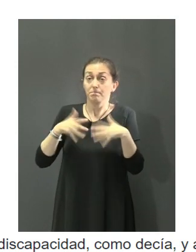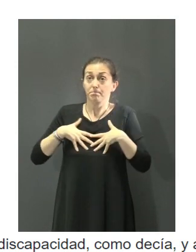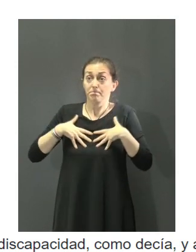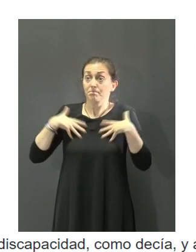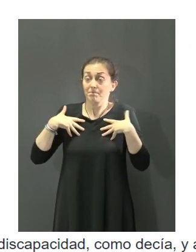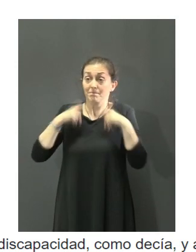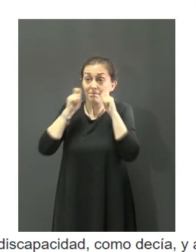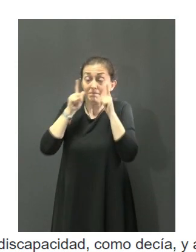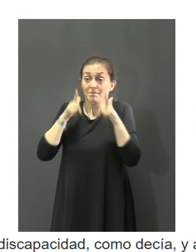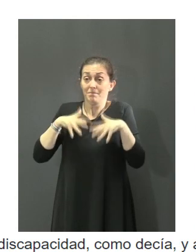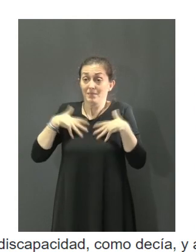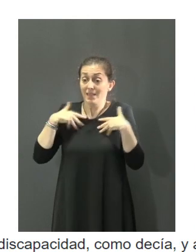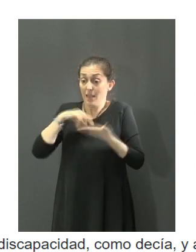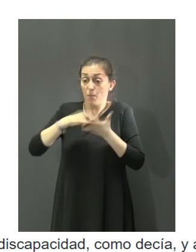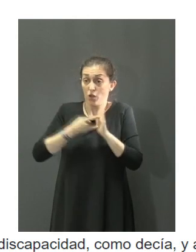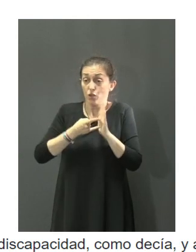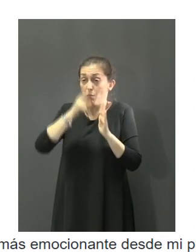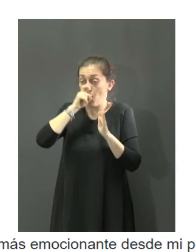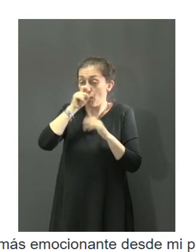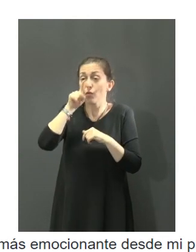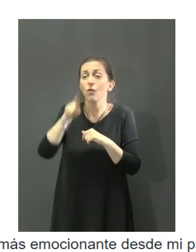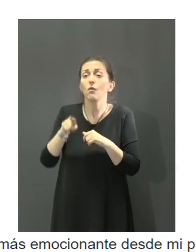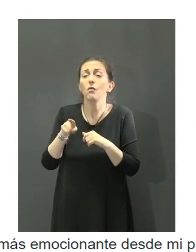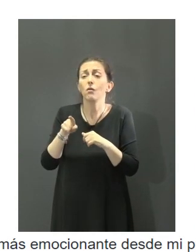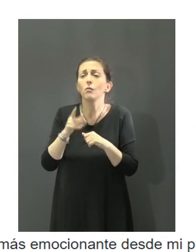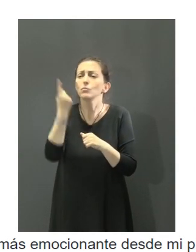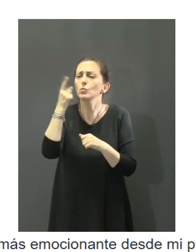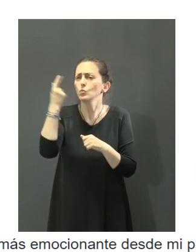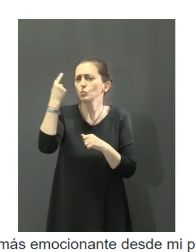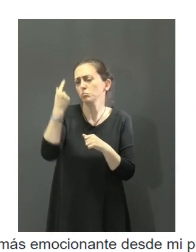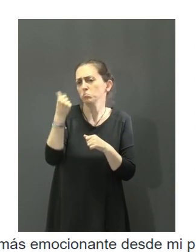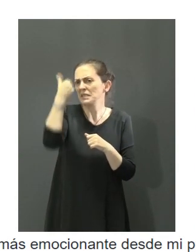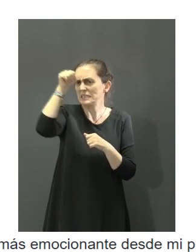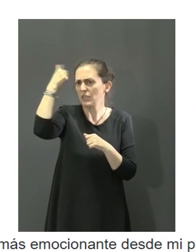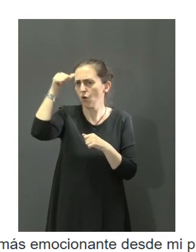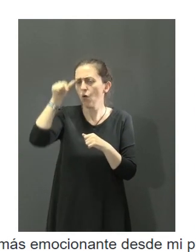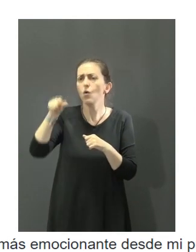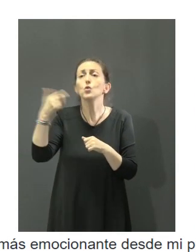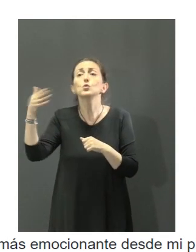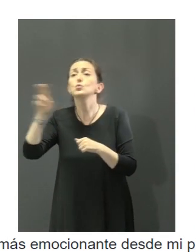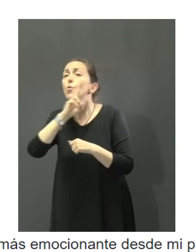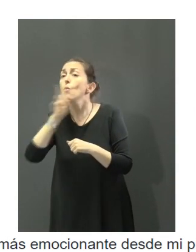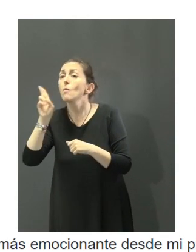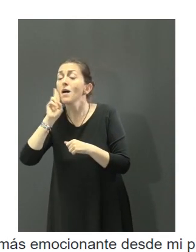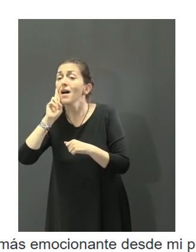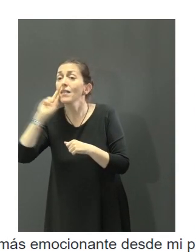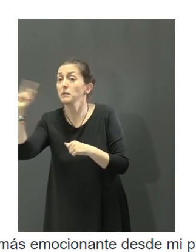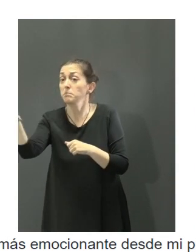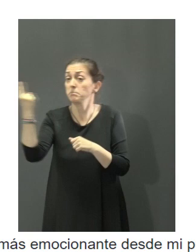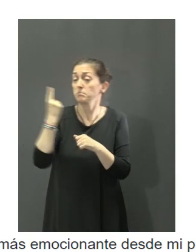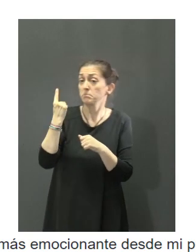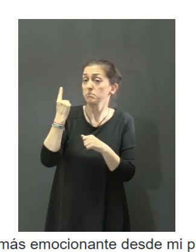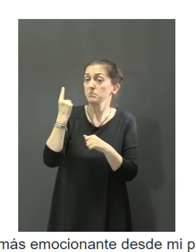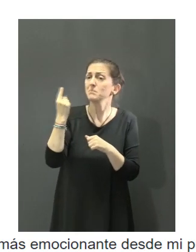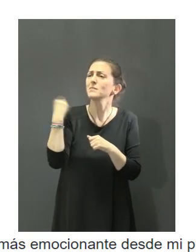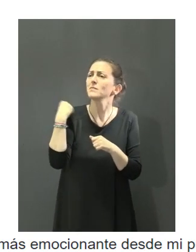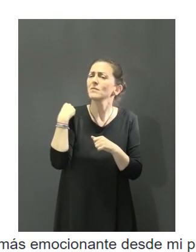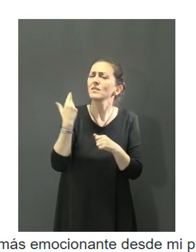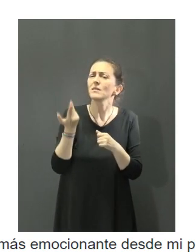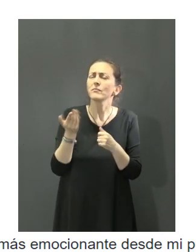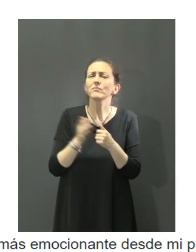atención dentro del proyecto era un chico que su madre se acercó a nosotros y nos